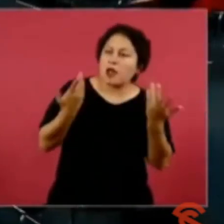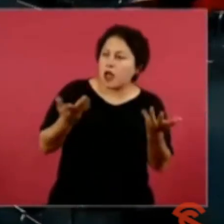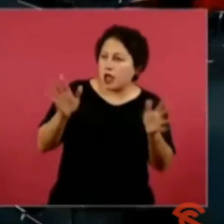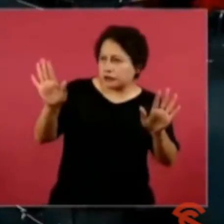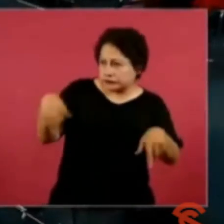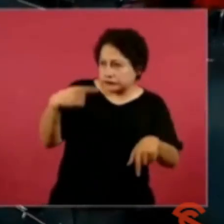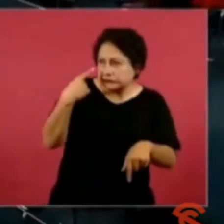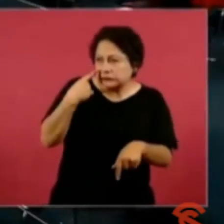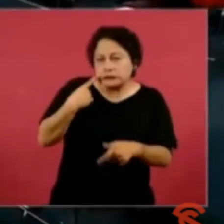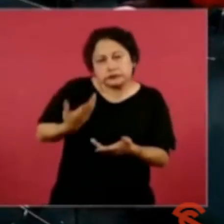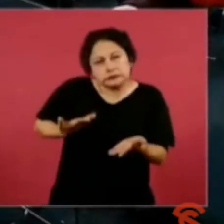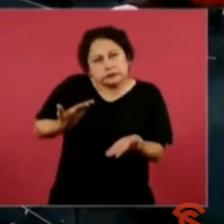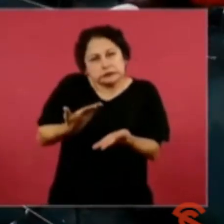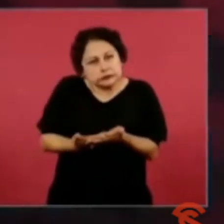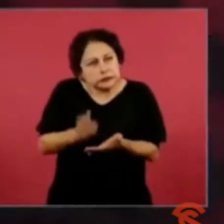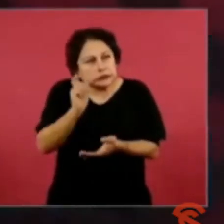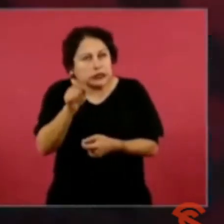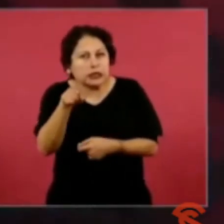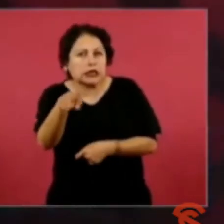¿no?